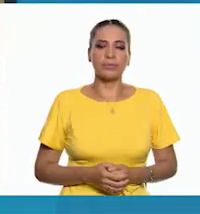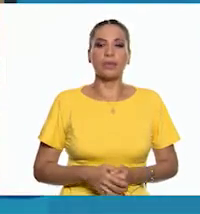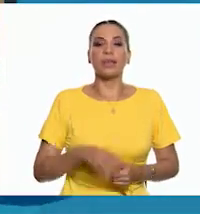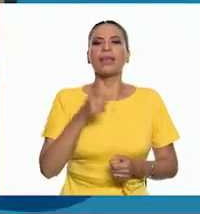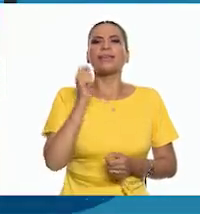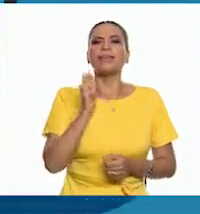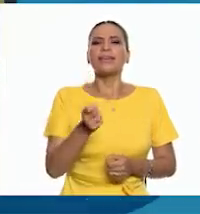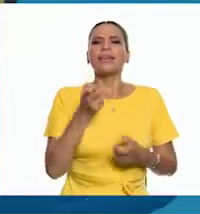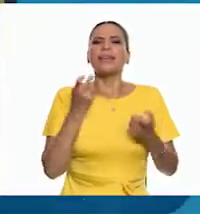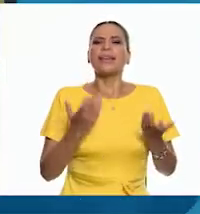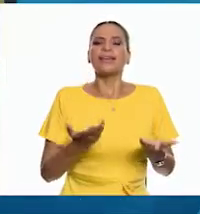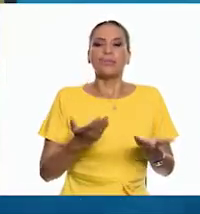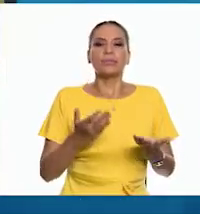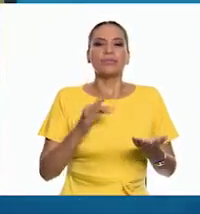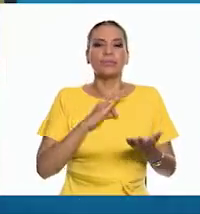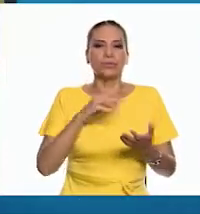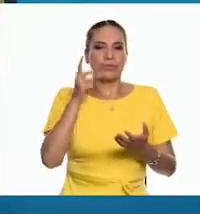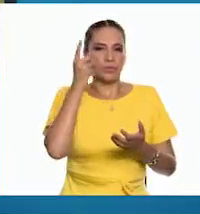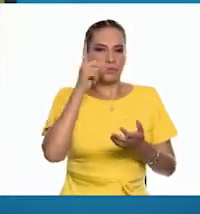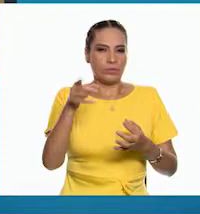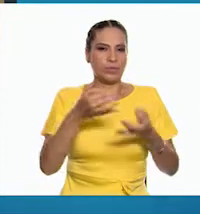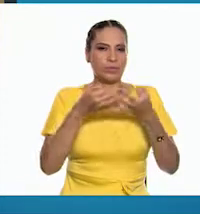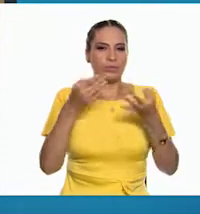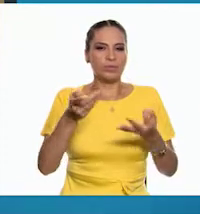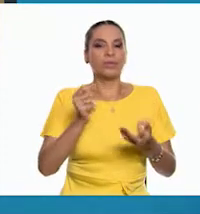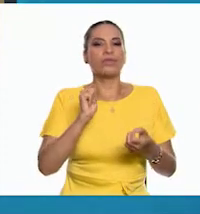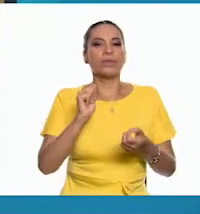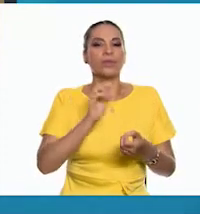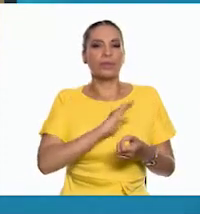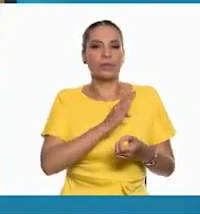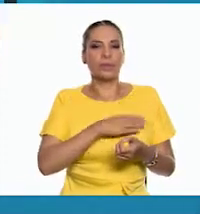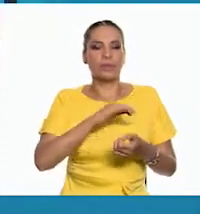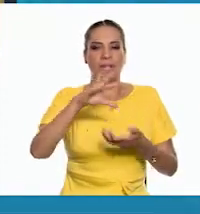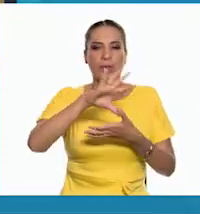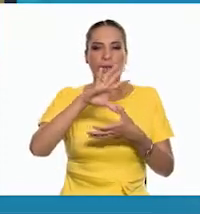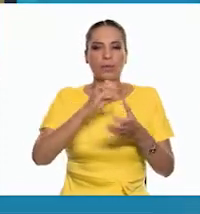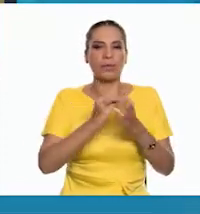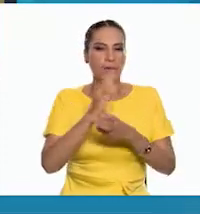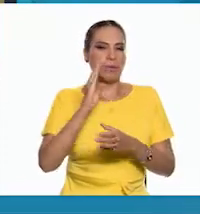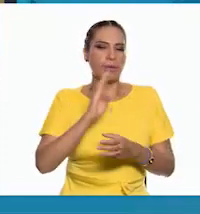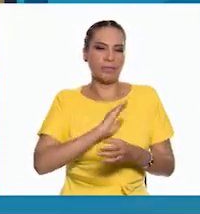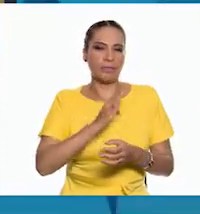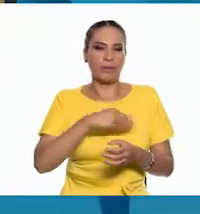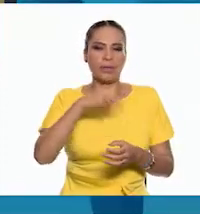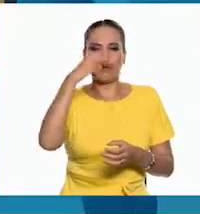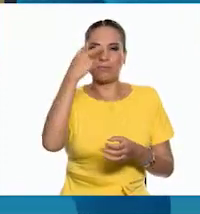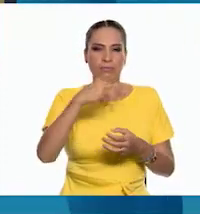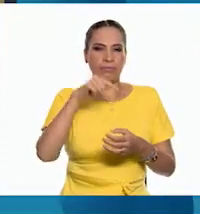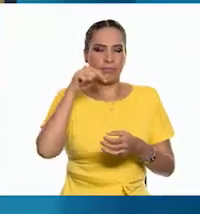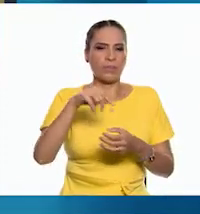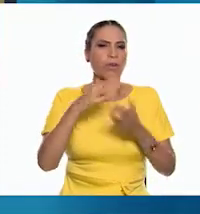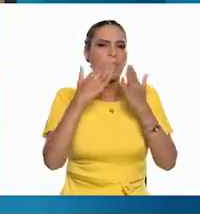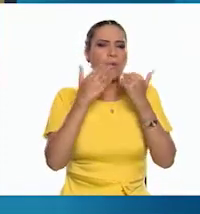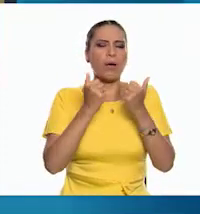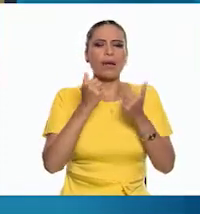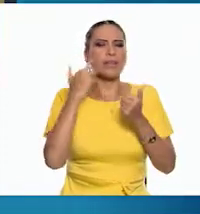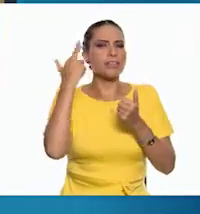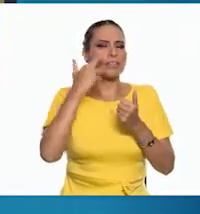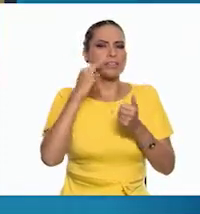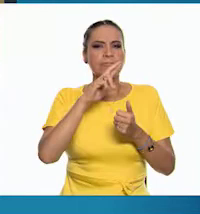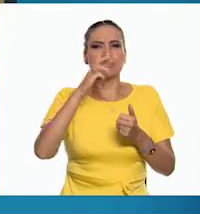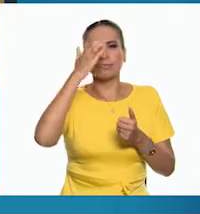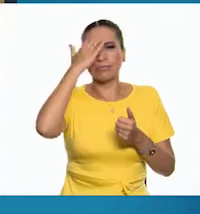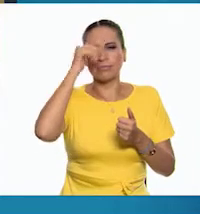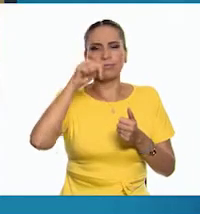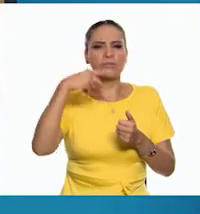Esto significó que las posesiones españolas en América, entre ellas Nueva España, ya no tenían un rey reconocido por su pueblo,